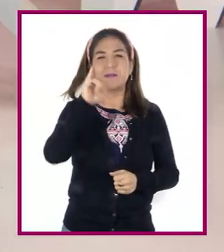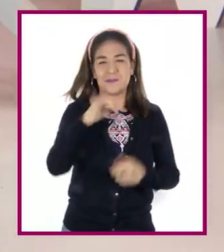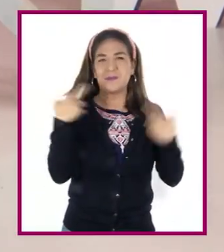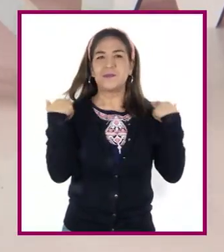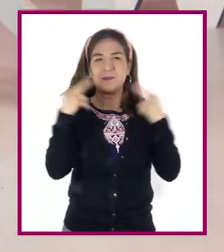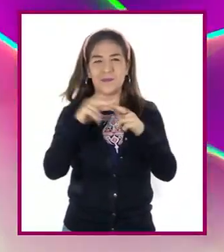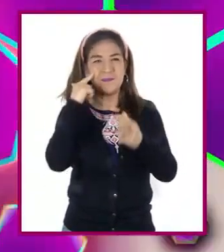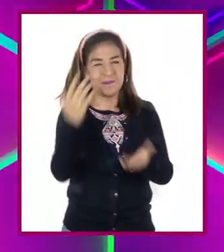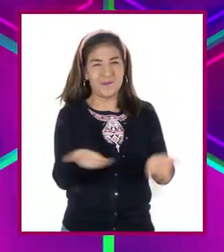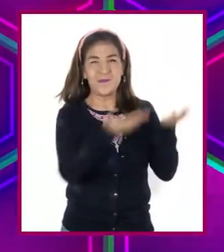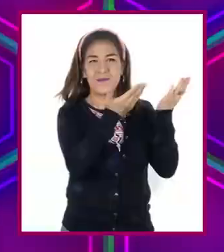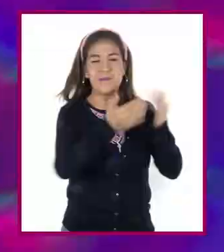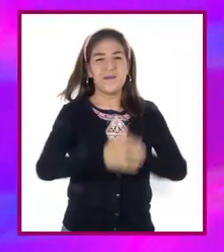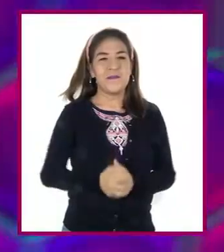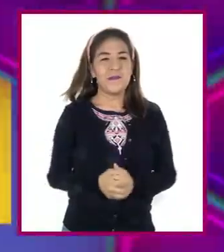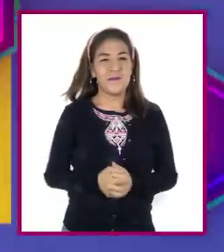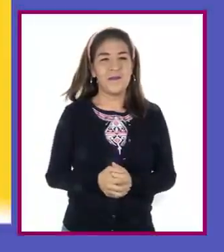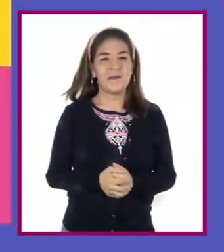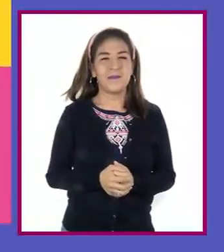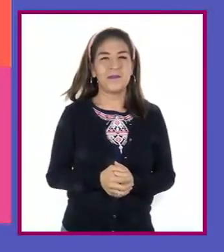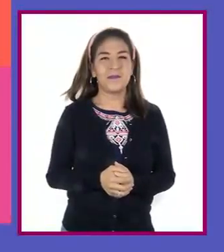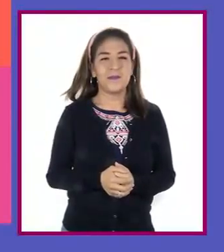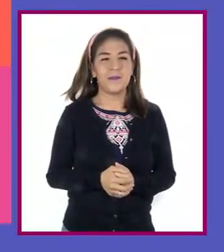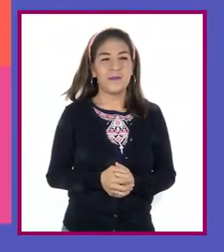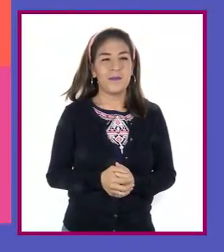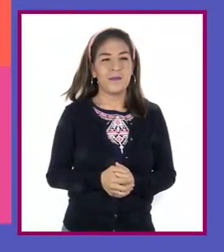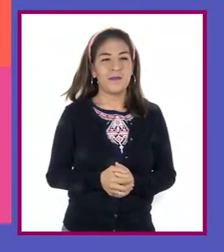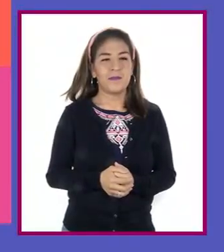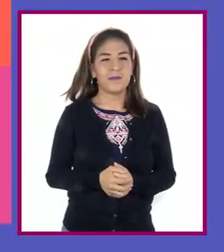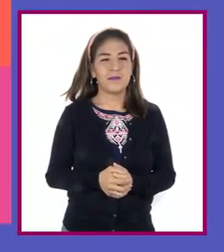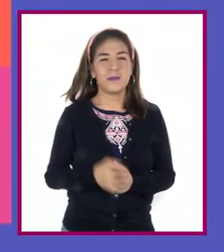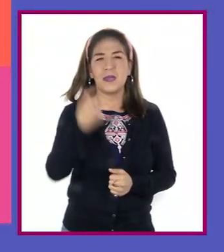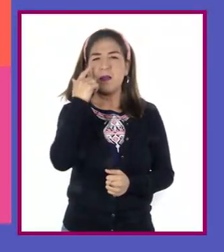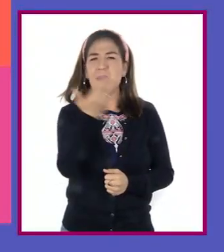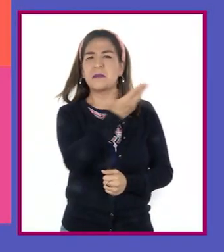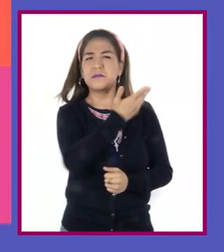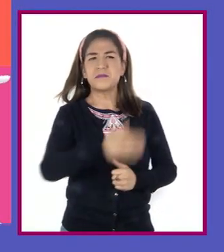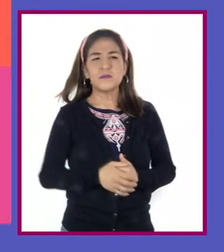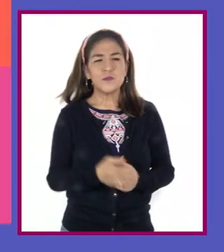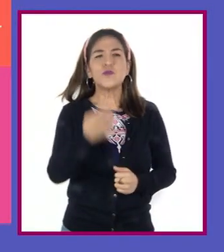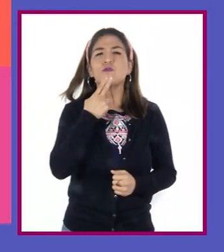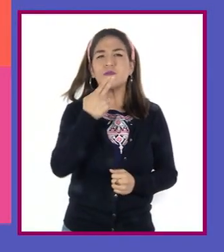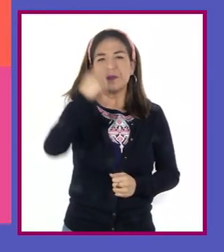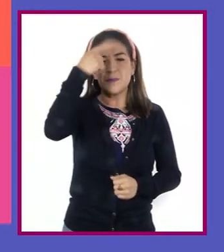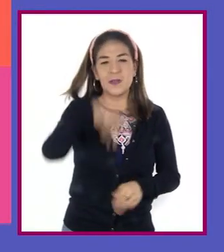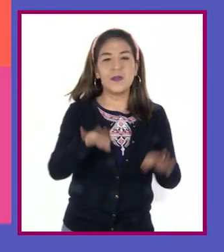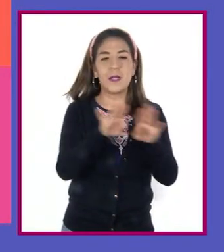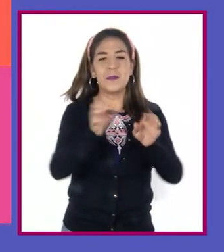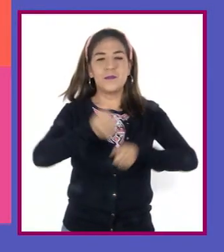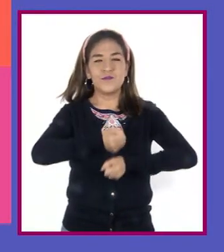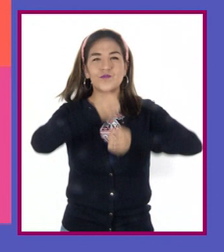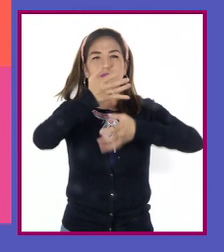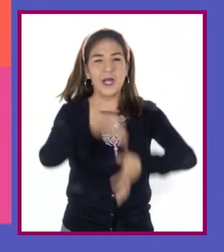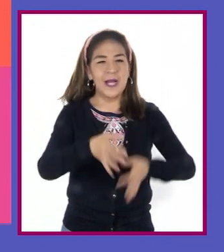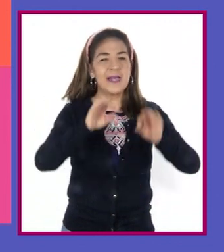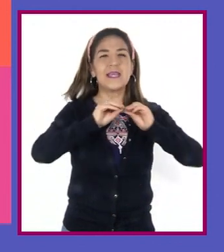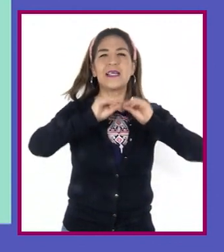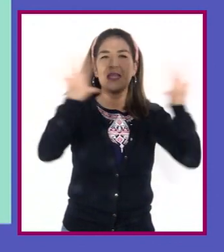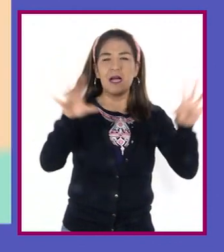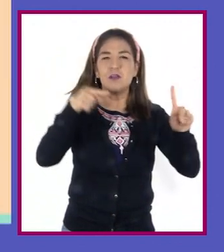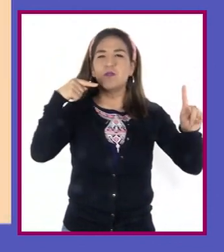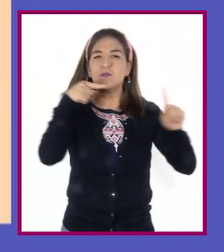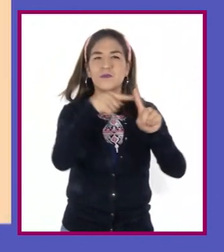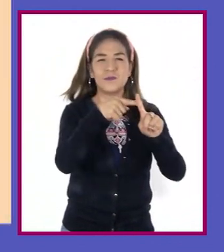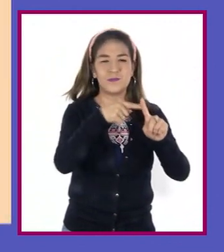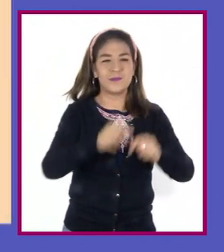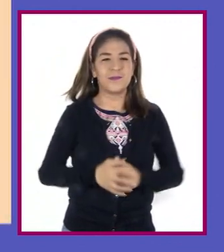profesora, adelante. El lenguaje literal se usa para expresar algo de manera directa, sencilla y